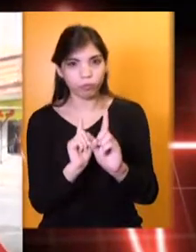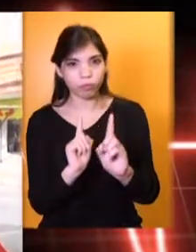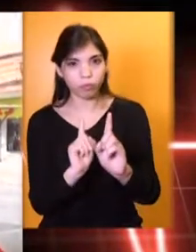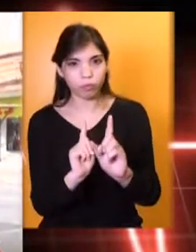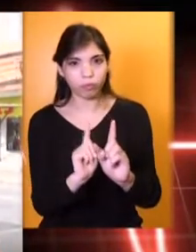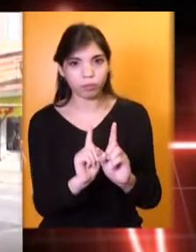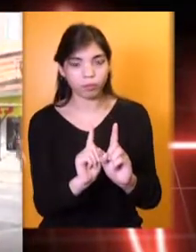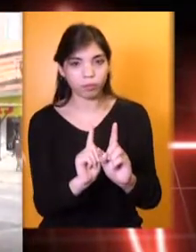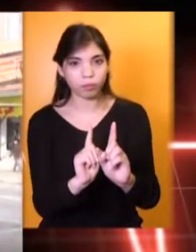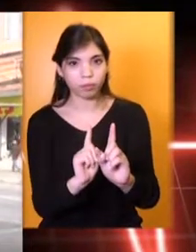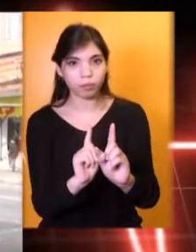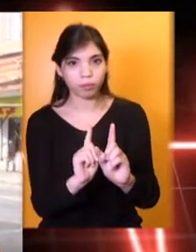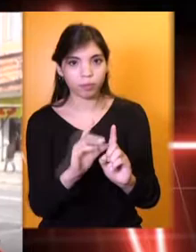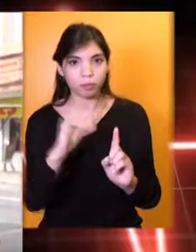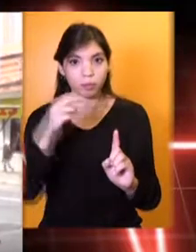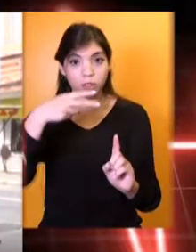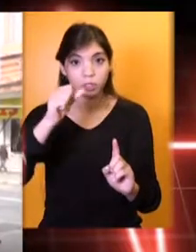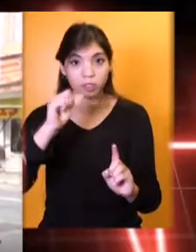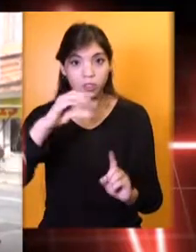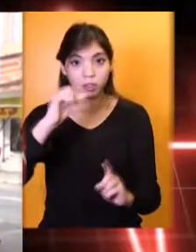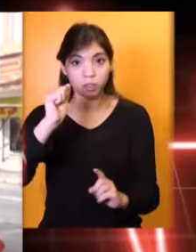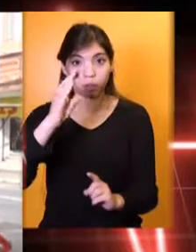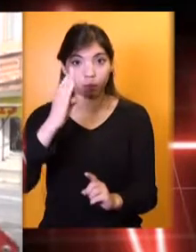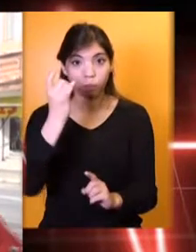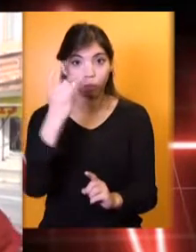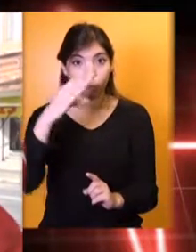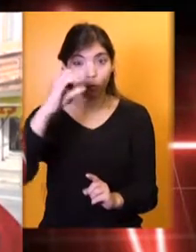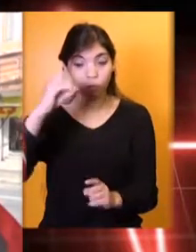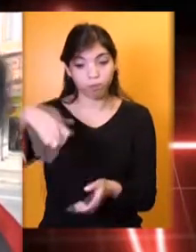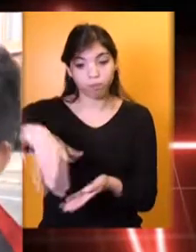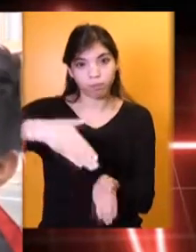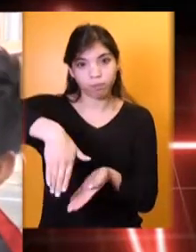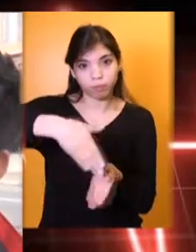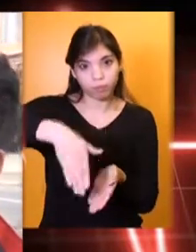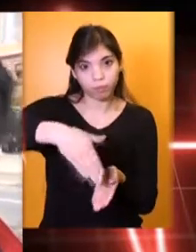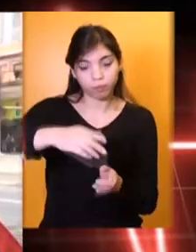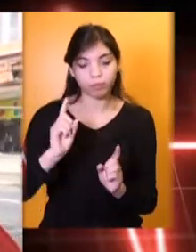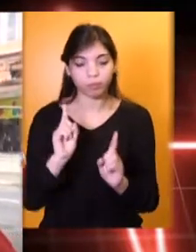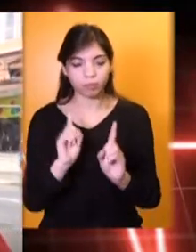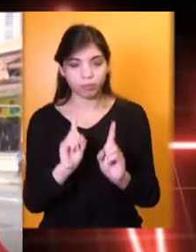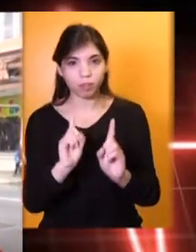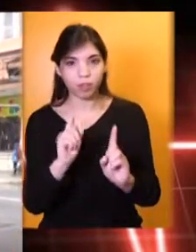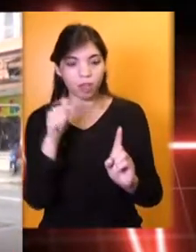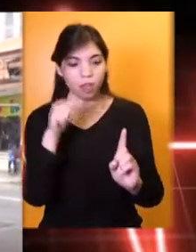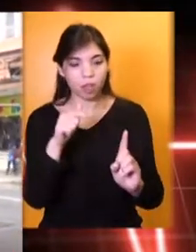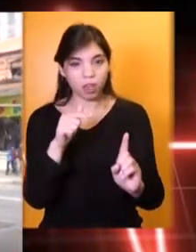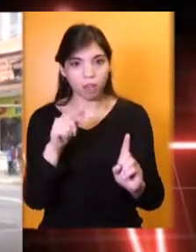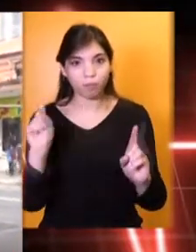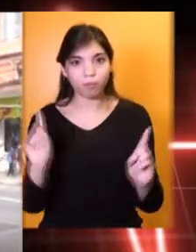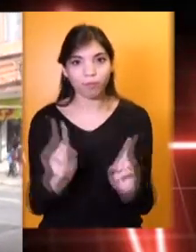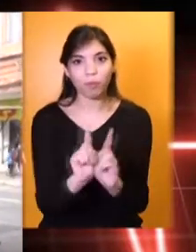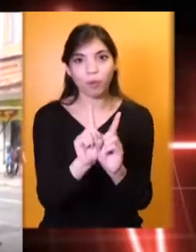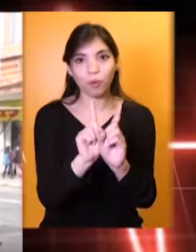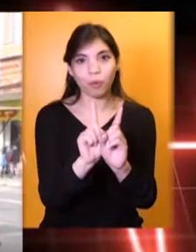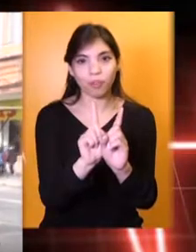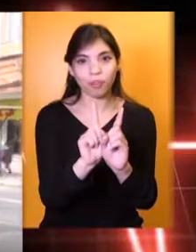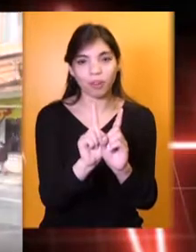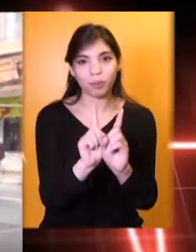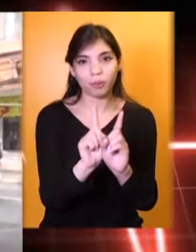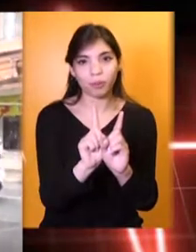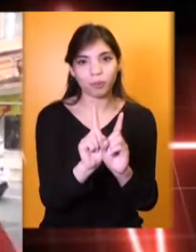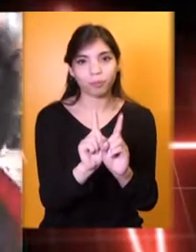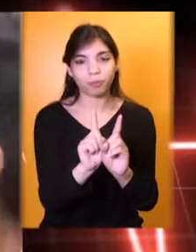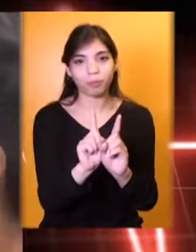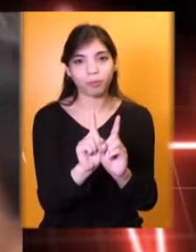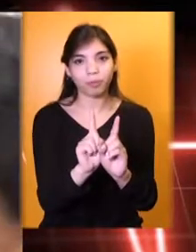tomamos Chacabuco, cuando el tipo arrancó ahí en Chacabuco y ahí se nos perdió. Y de ahí fue, nos encontramos